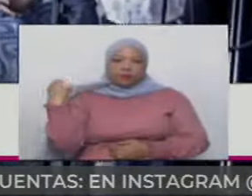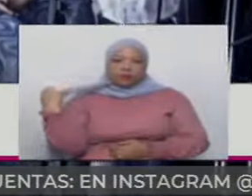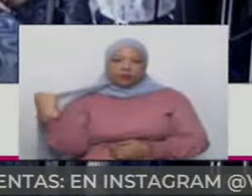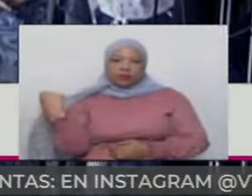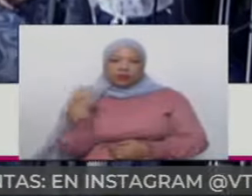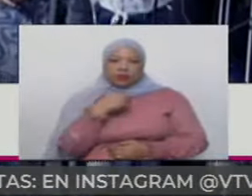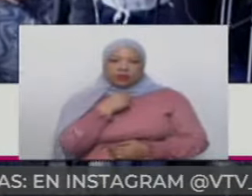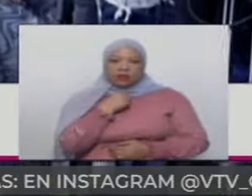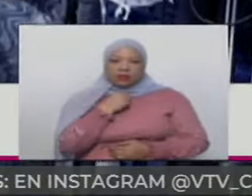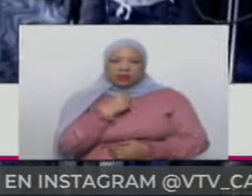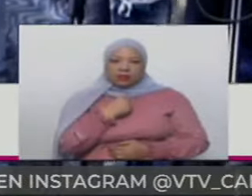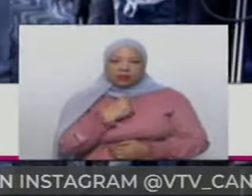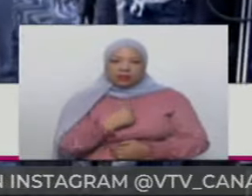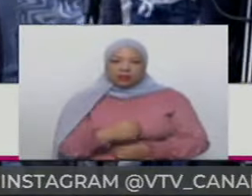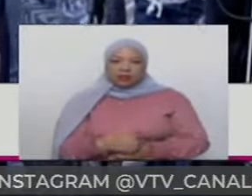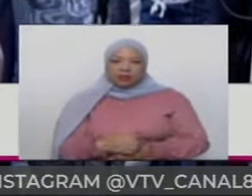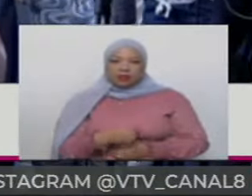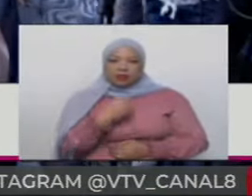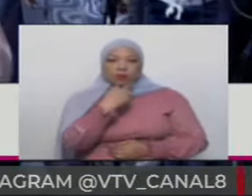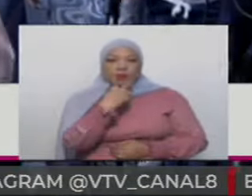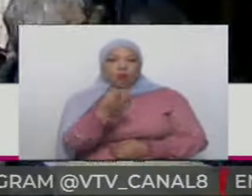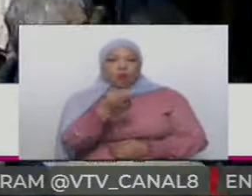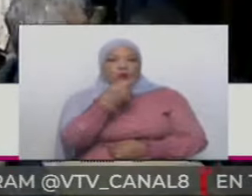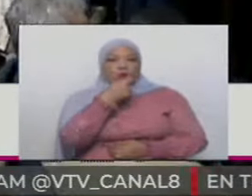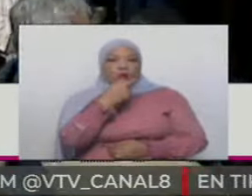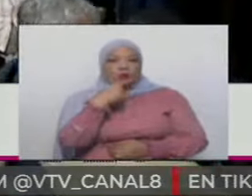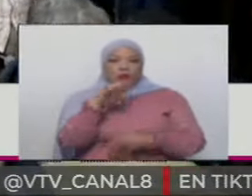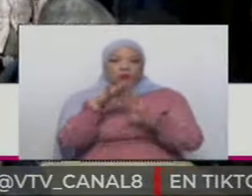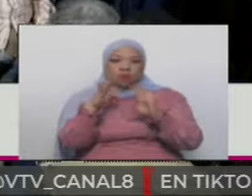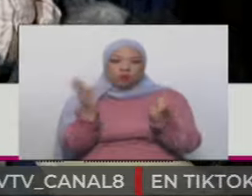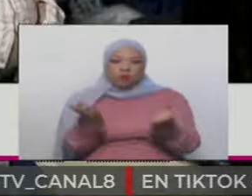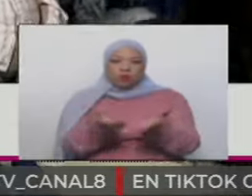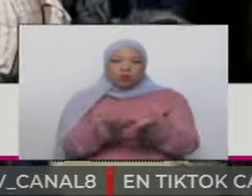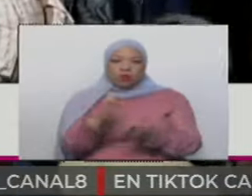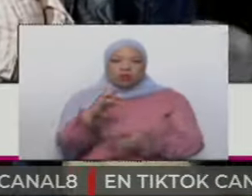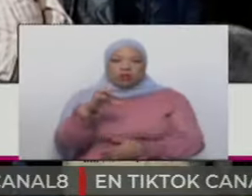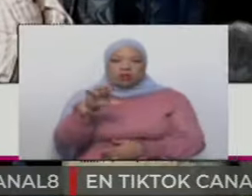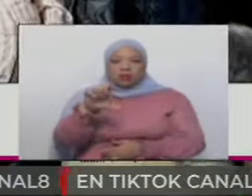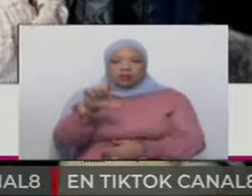Nuestra gran voz para el mundo, Cecilia Tot.